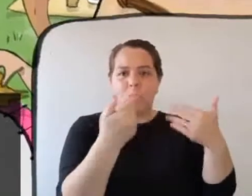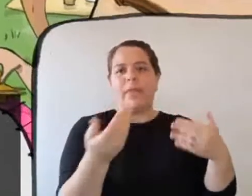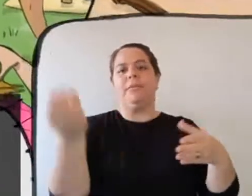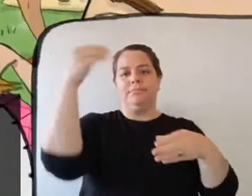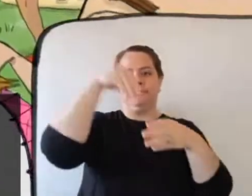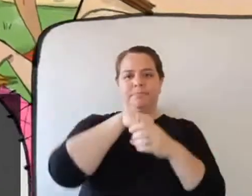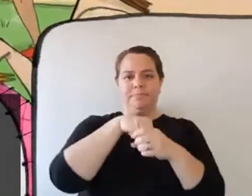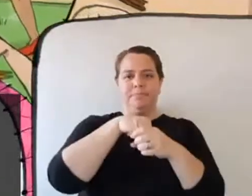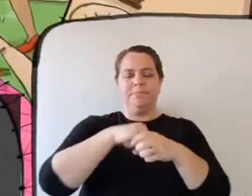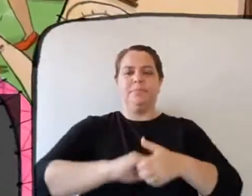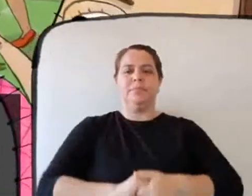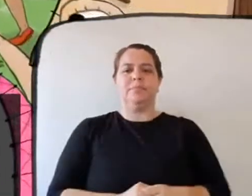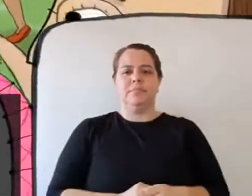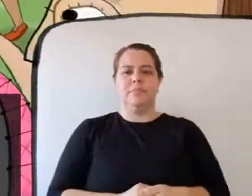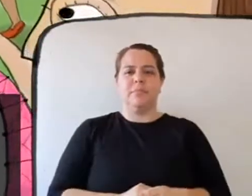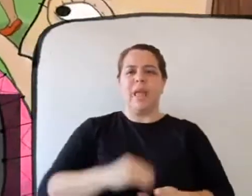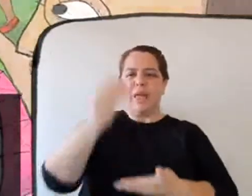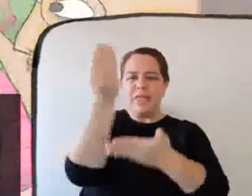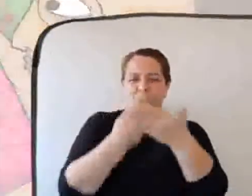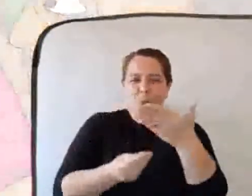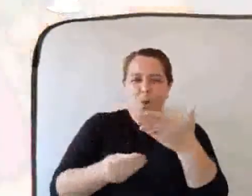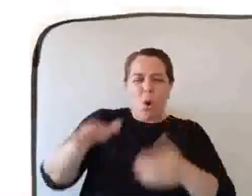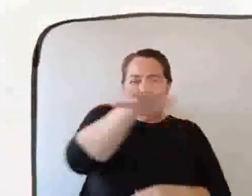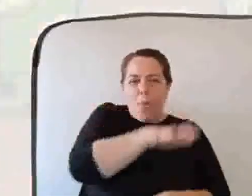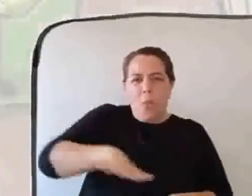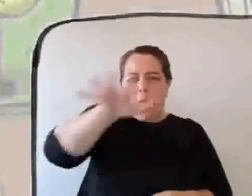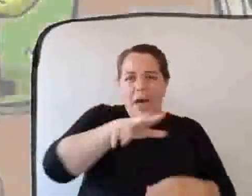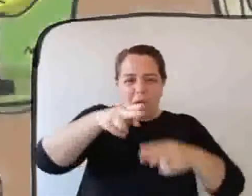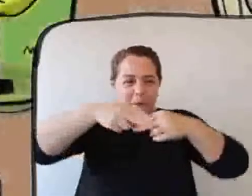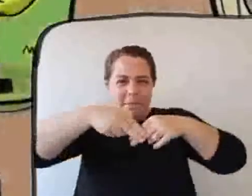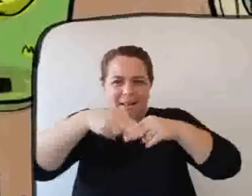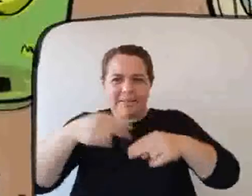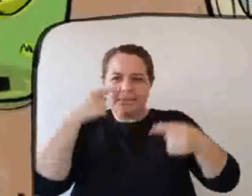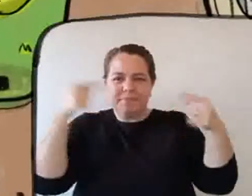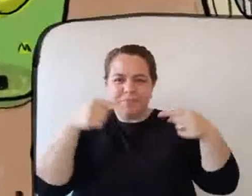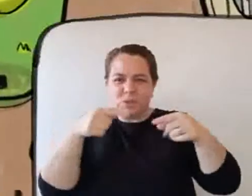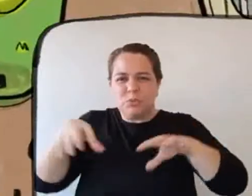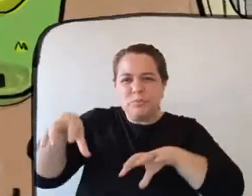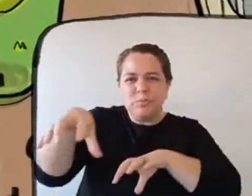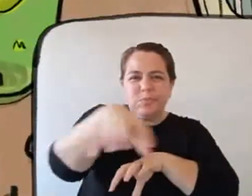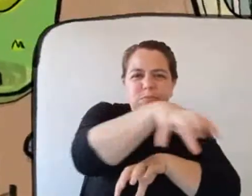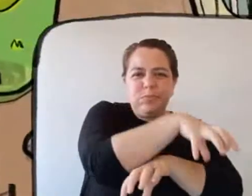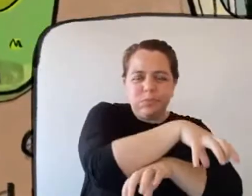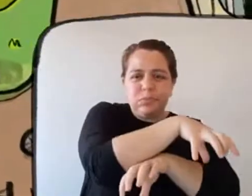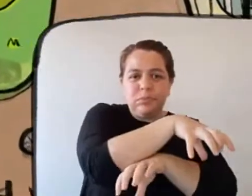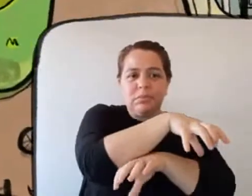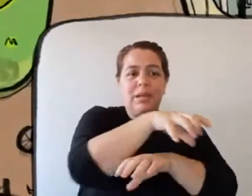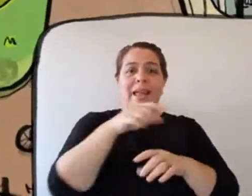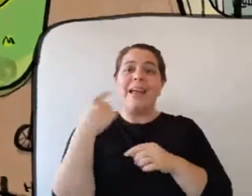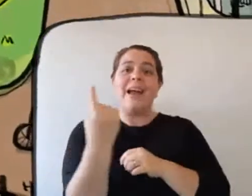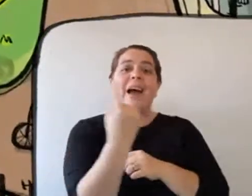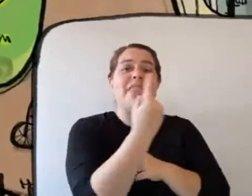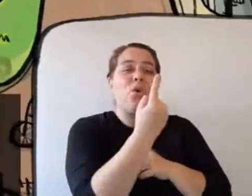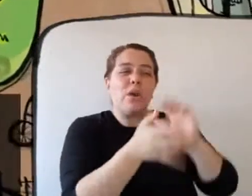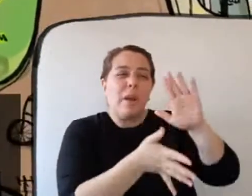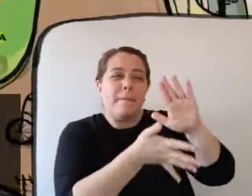partícipes y protagonistas de su propia historia. Aparece el dibujo de un barrio con la plaza en el centro y distintas instituciones.